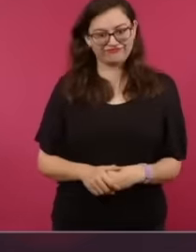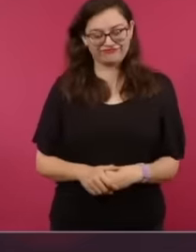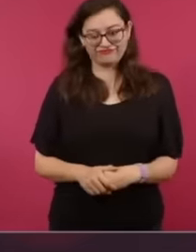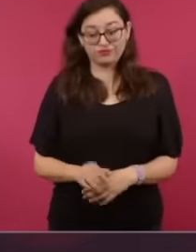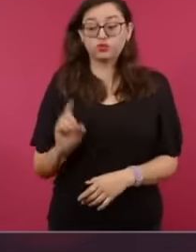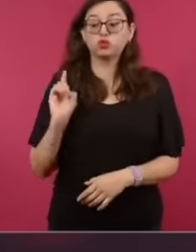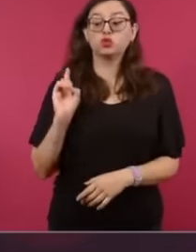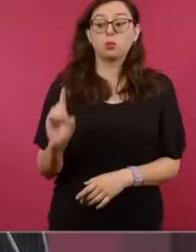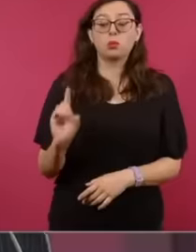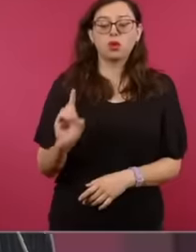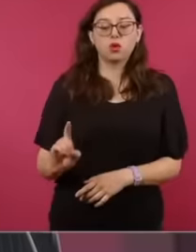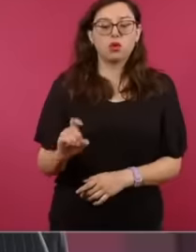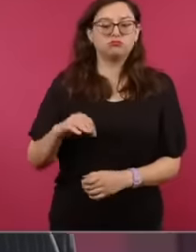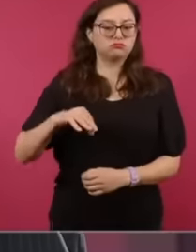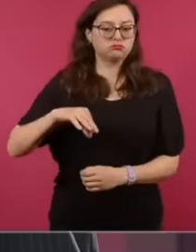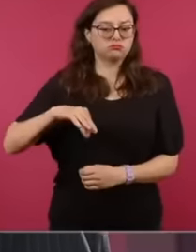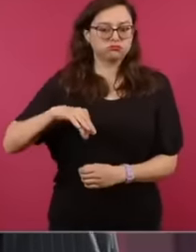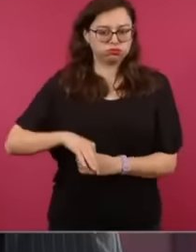ese día,